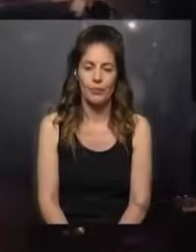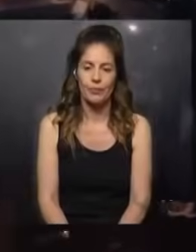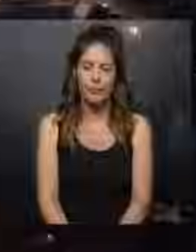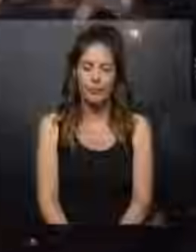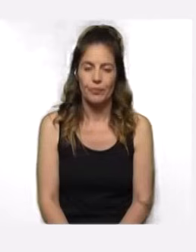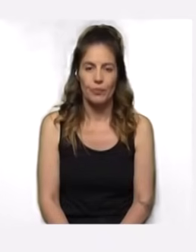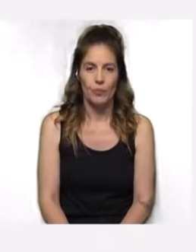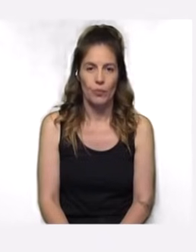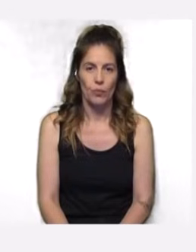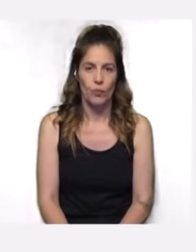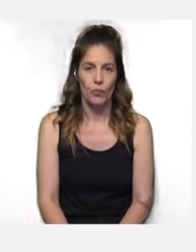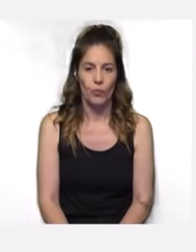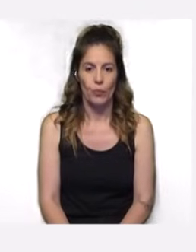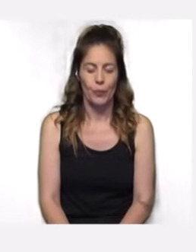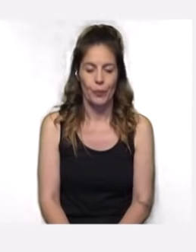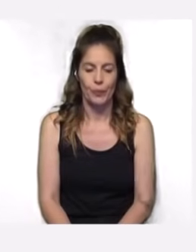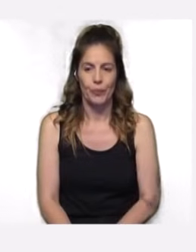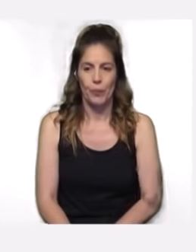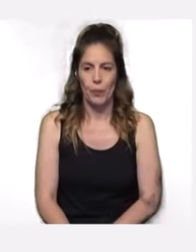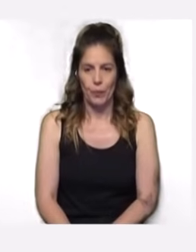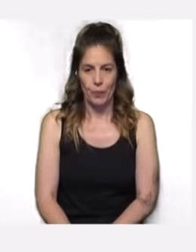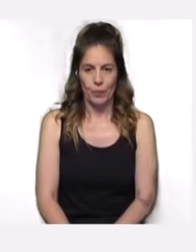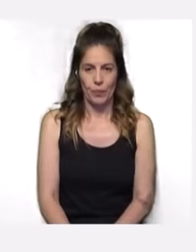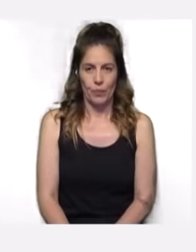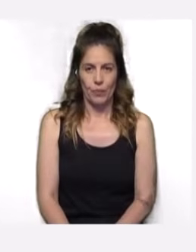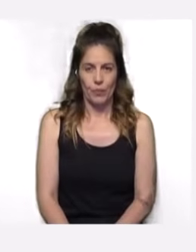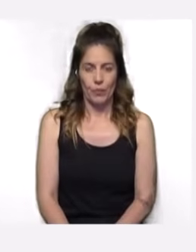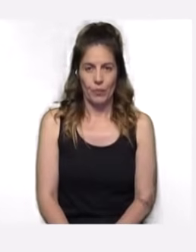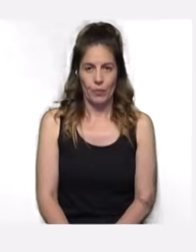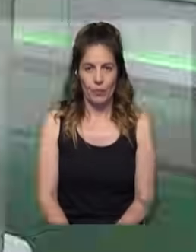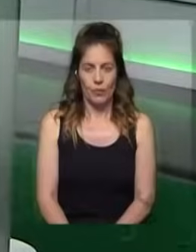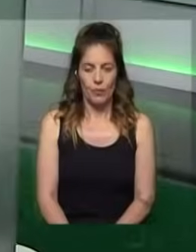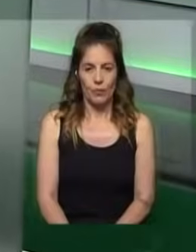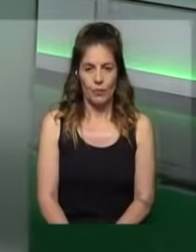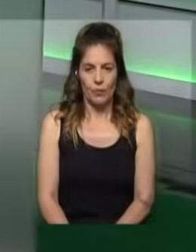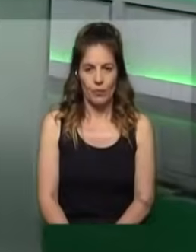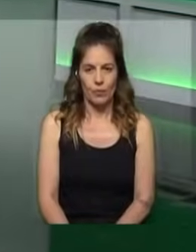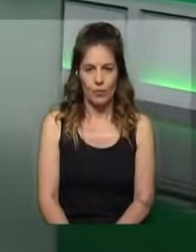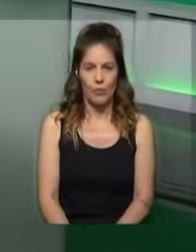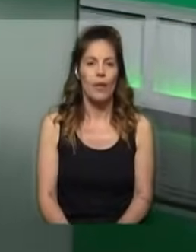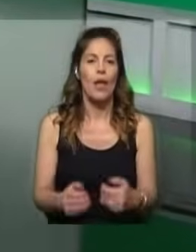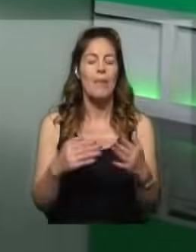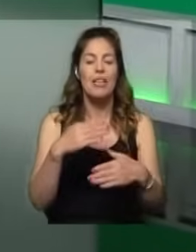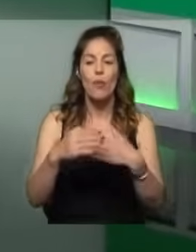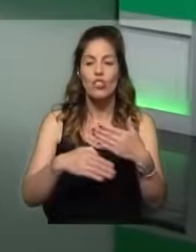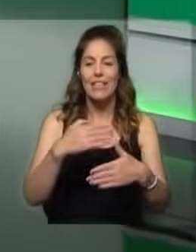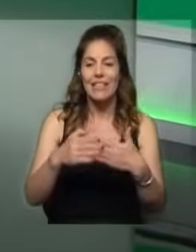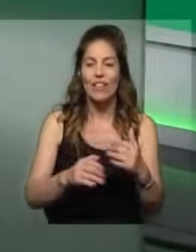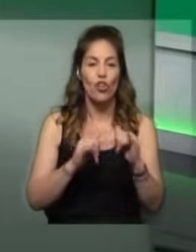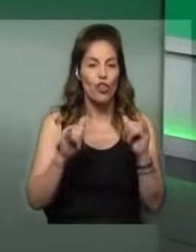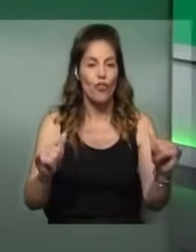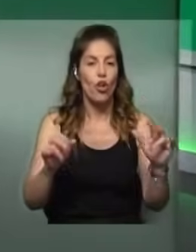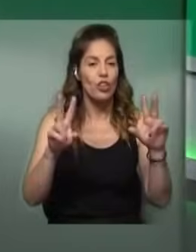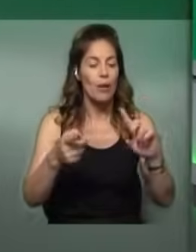5g con Uruguay para que vos te conectes con el futuro comenzamos el desarrollo de la información con un tema